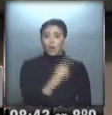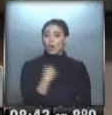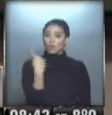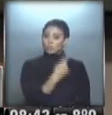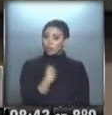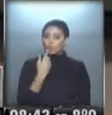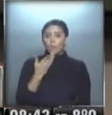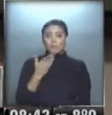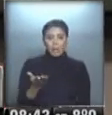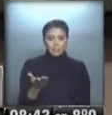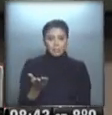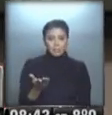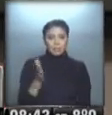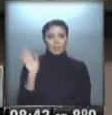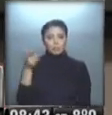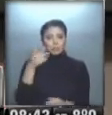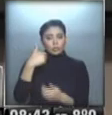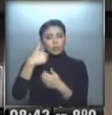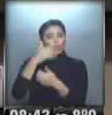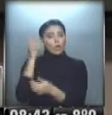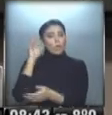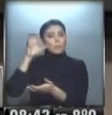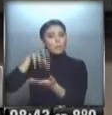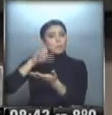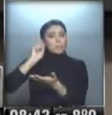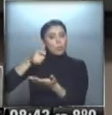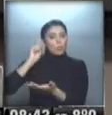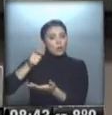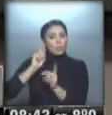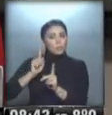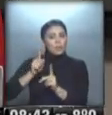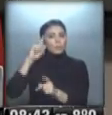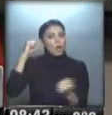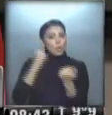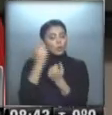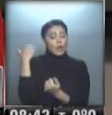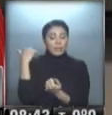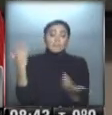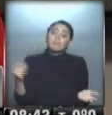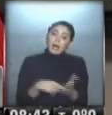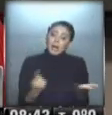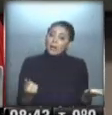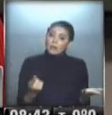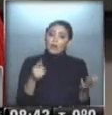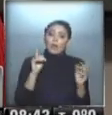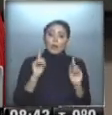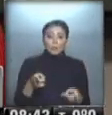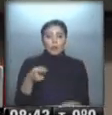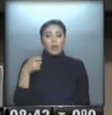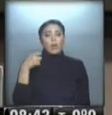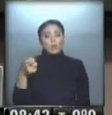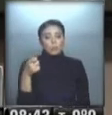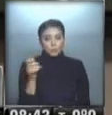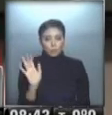pedimos que eso se acumule en el juzgado en que estaba en el acuerdo anteriormente pero recusamos al juez sin